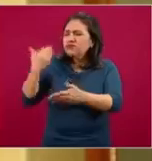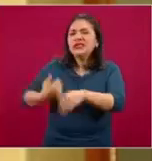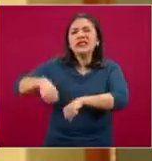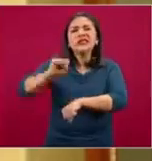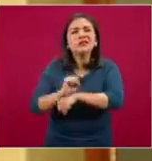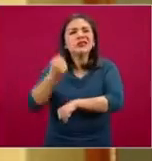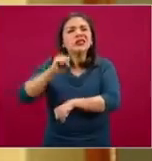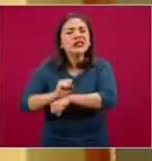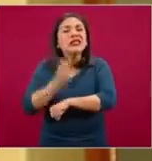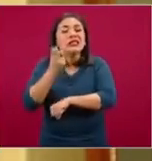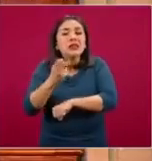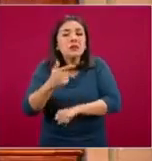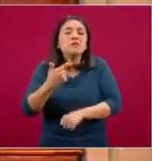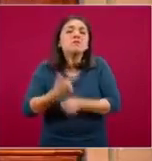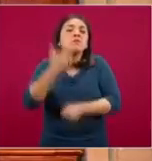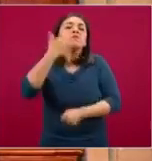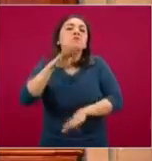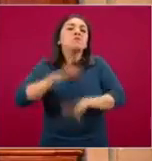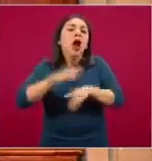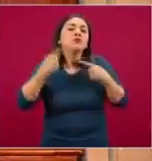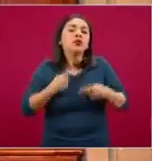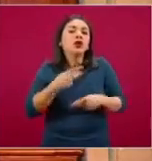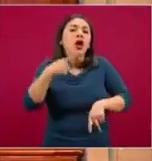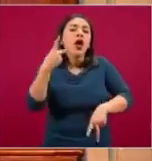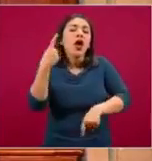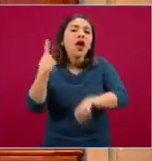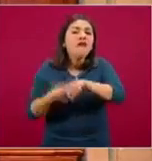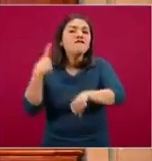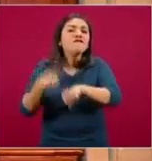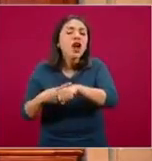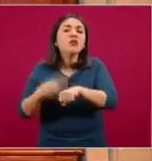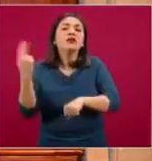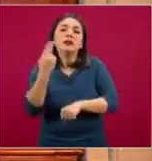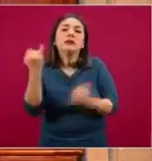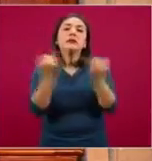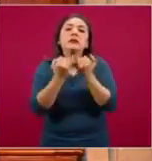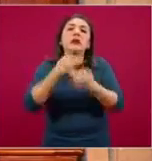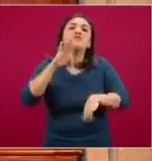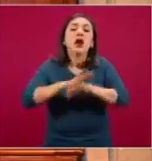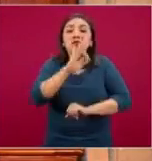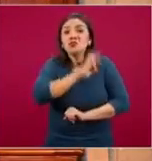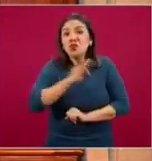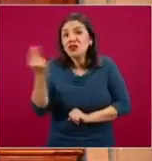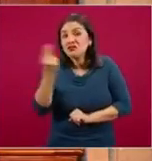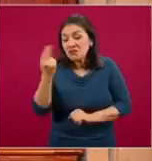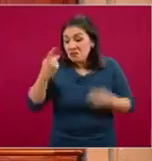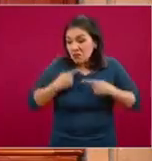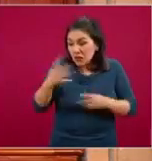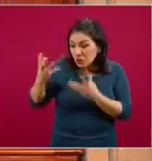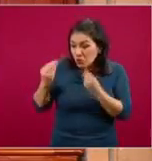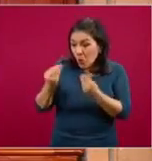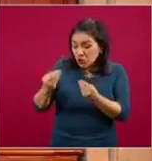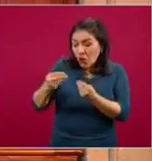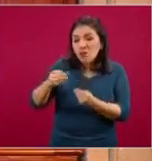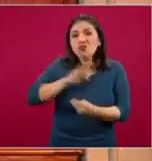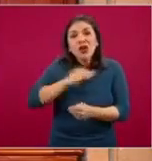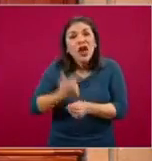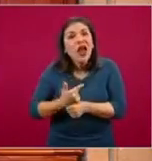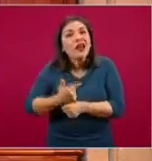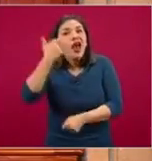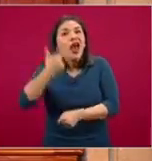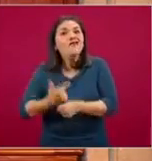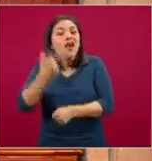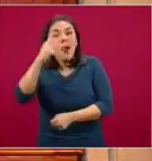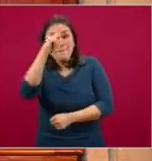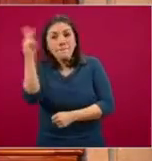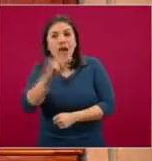y esto significa un incremento de casos, y cuando hay incremento de casos se incrementa también la probabilidad de que personas con factores de riesgo